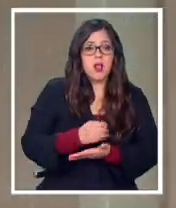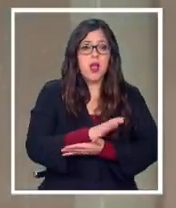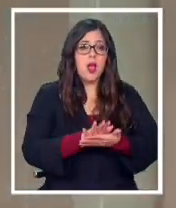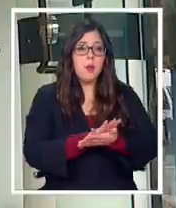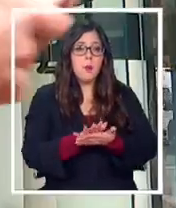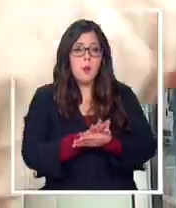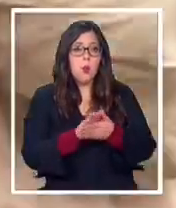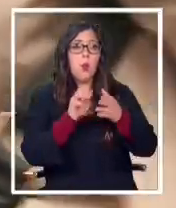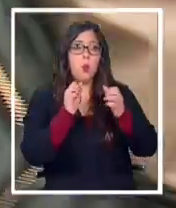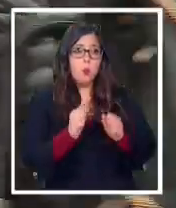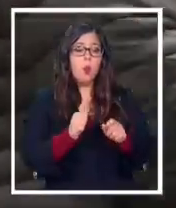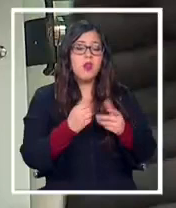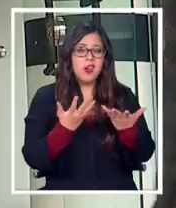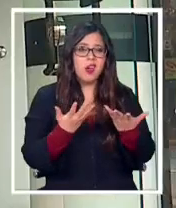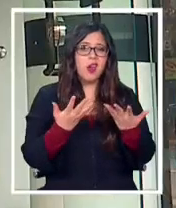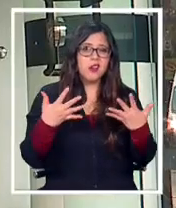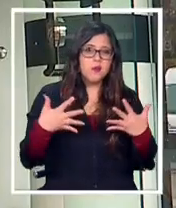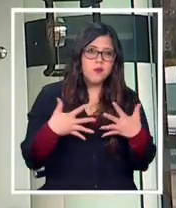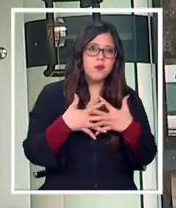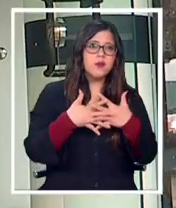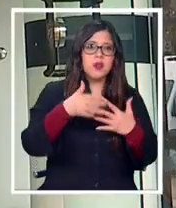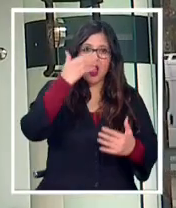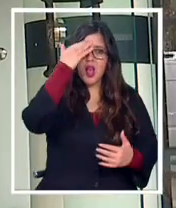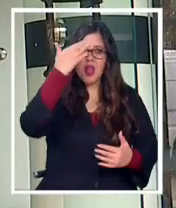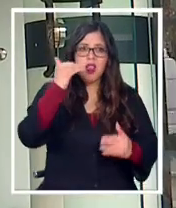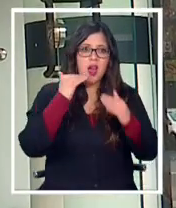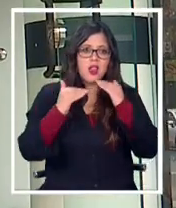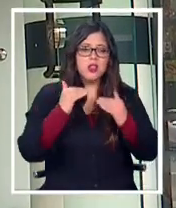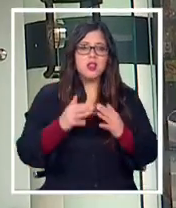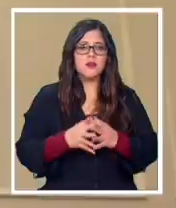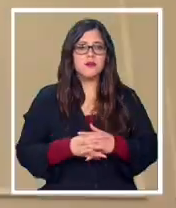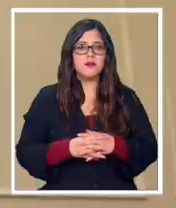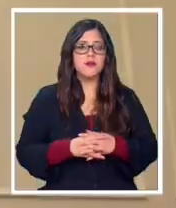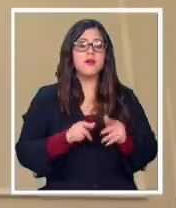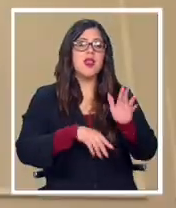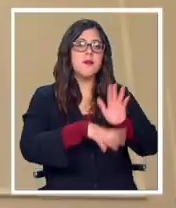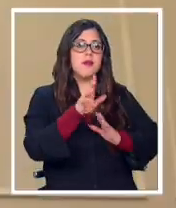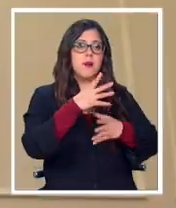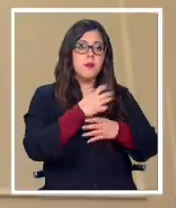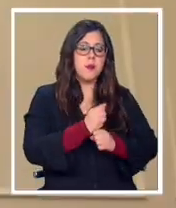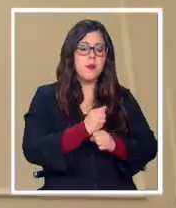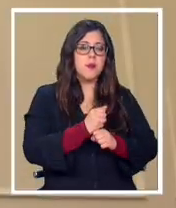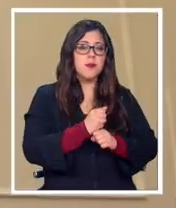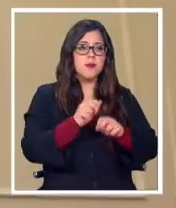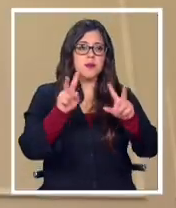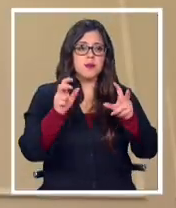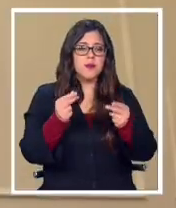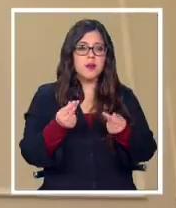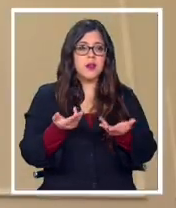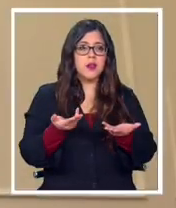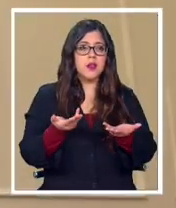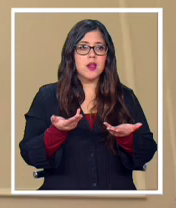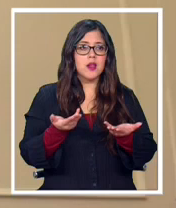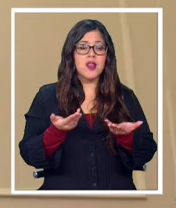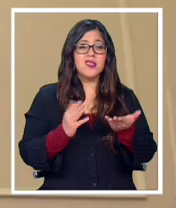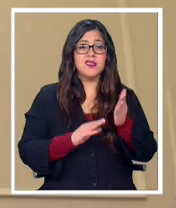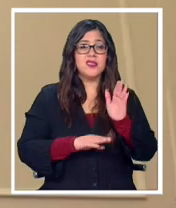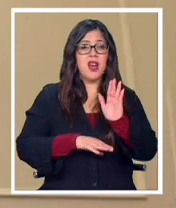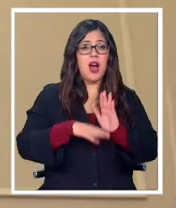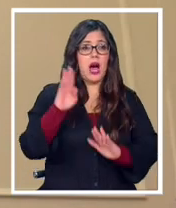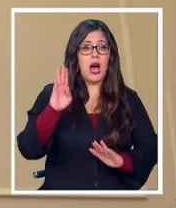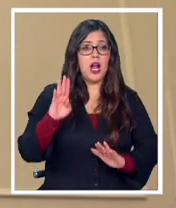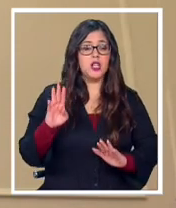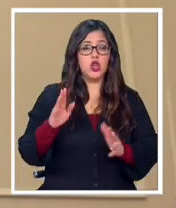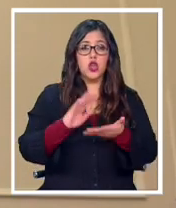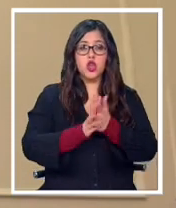ejemplo, podrían coincidir con el Día del Niño. Se pone aún más presión sobre los costos que ya vienen históricamente altos, todos los costos